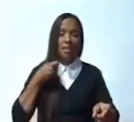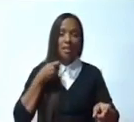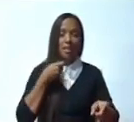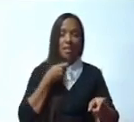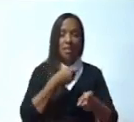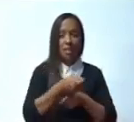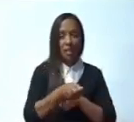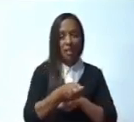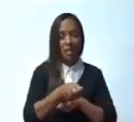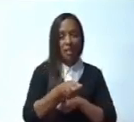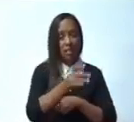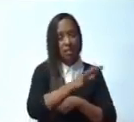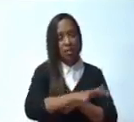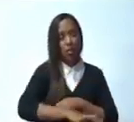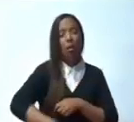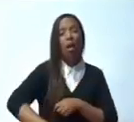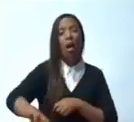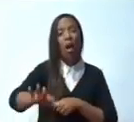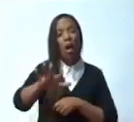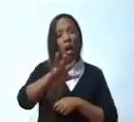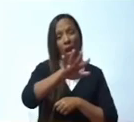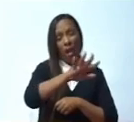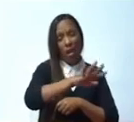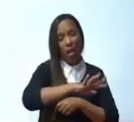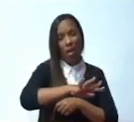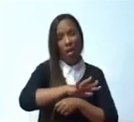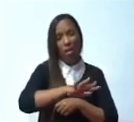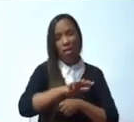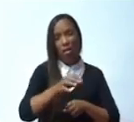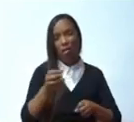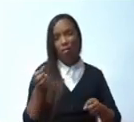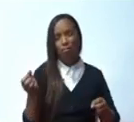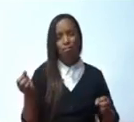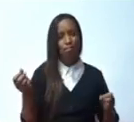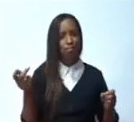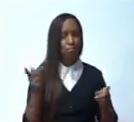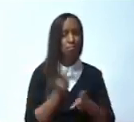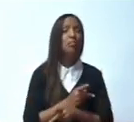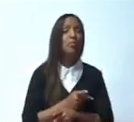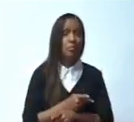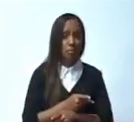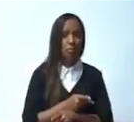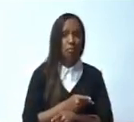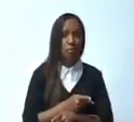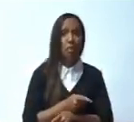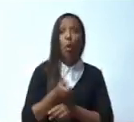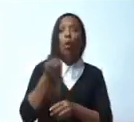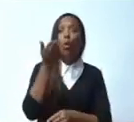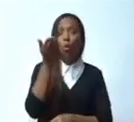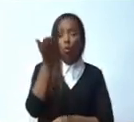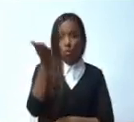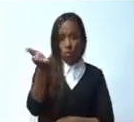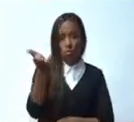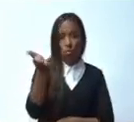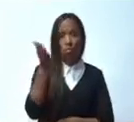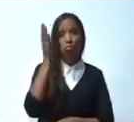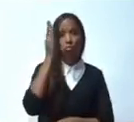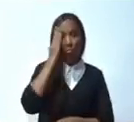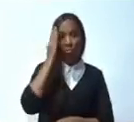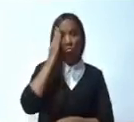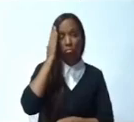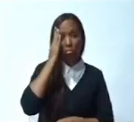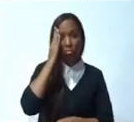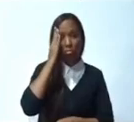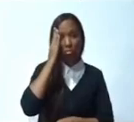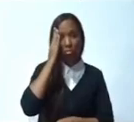con sectores e hizo aportes a la provincia. Y el gobierno ha estado asistiendo, pero